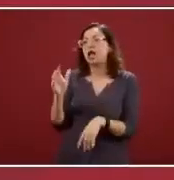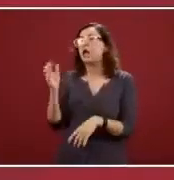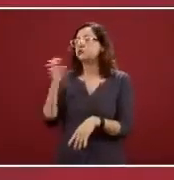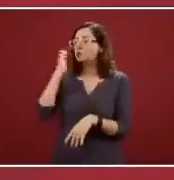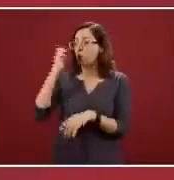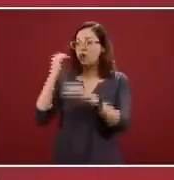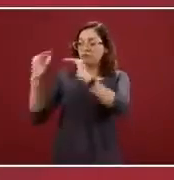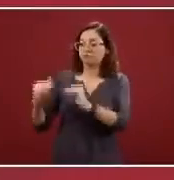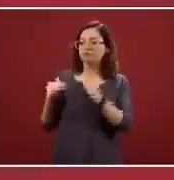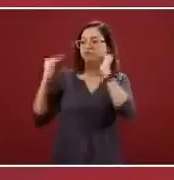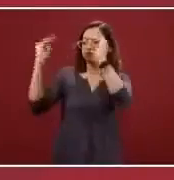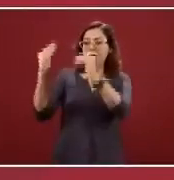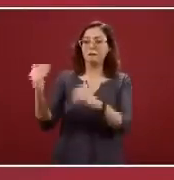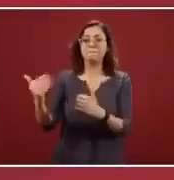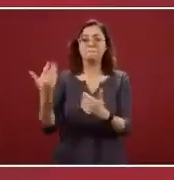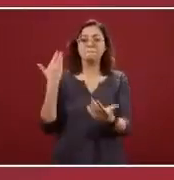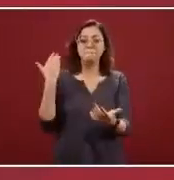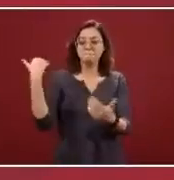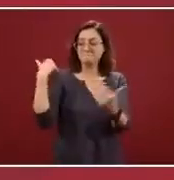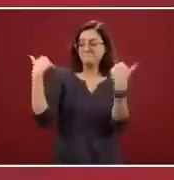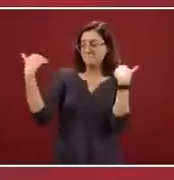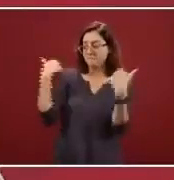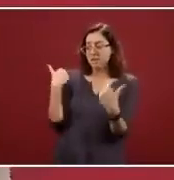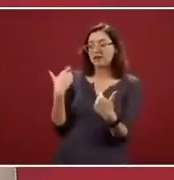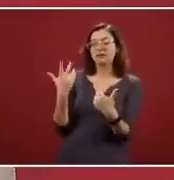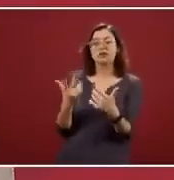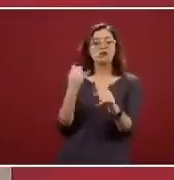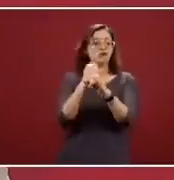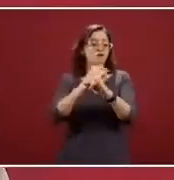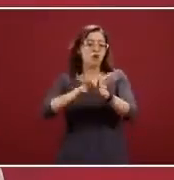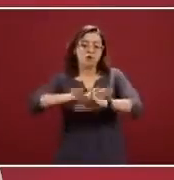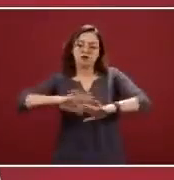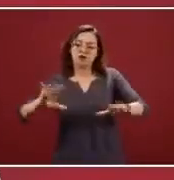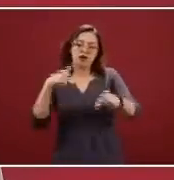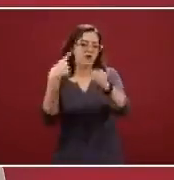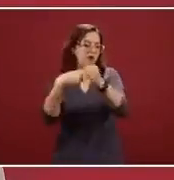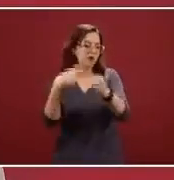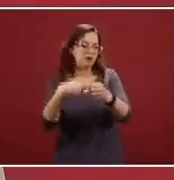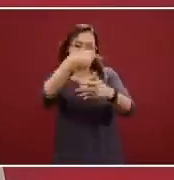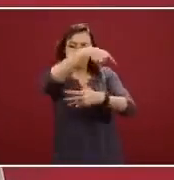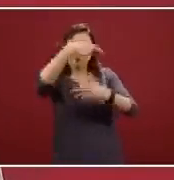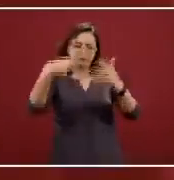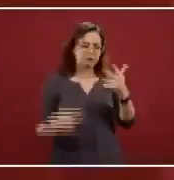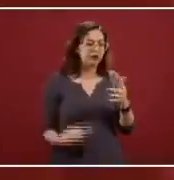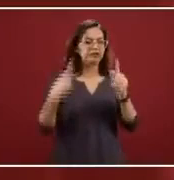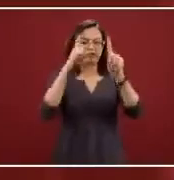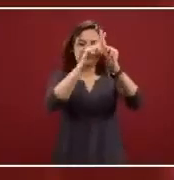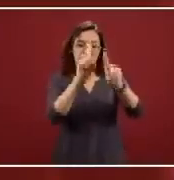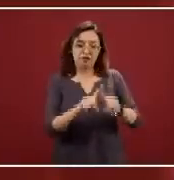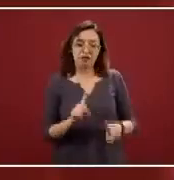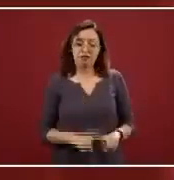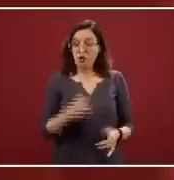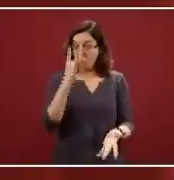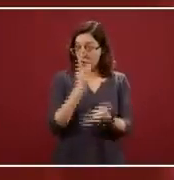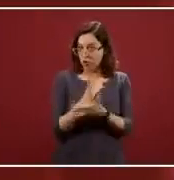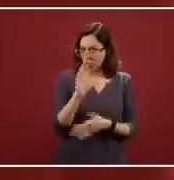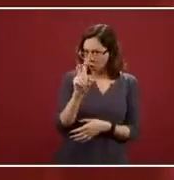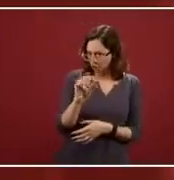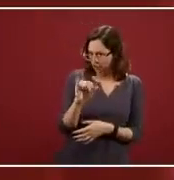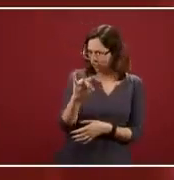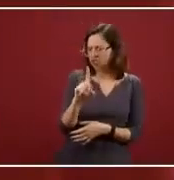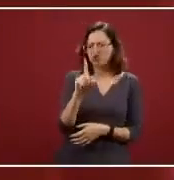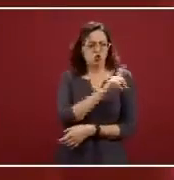solicitudes, no solamente en el marco de COVID-19, sino de todas las enfermedades que lleva a cabo y que la estadística, el Sistema Nacional de